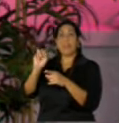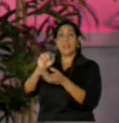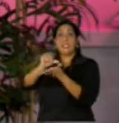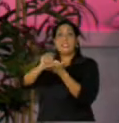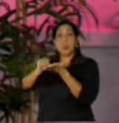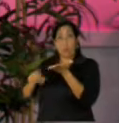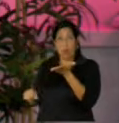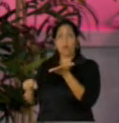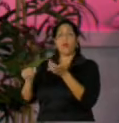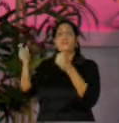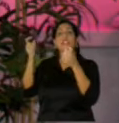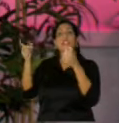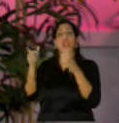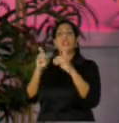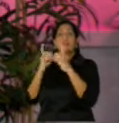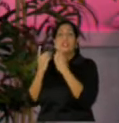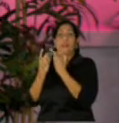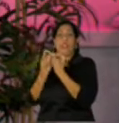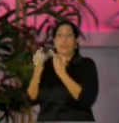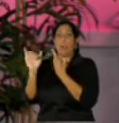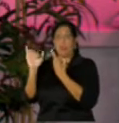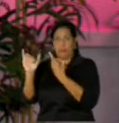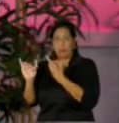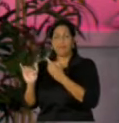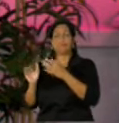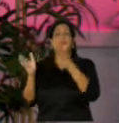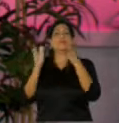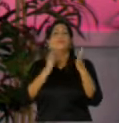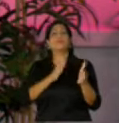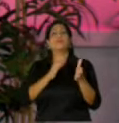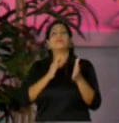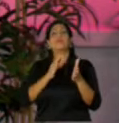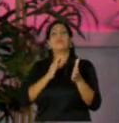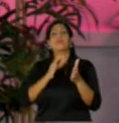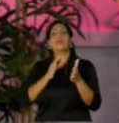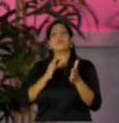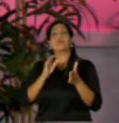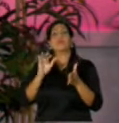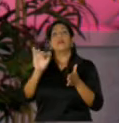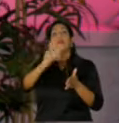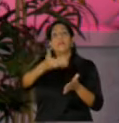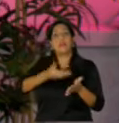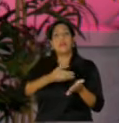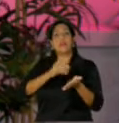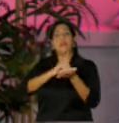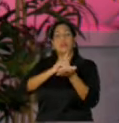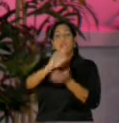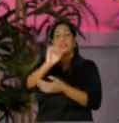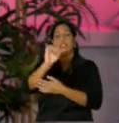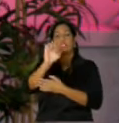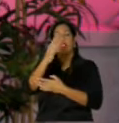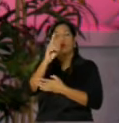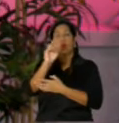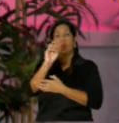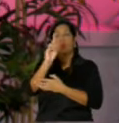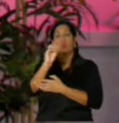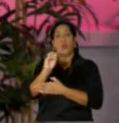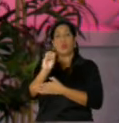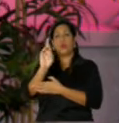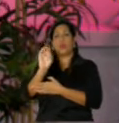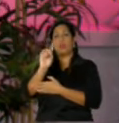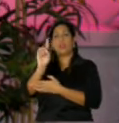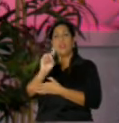director del Departamento de Cirugía de la Escuela de Medicina del Recinto de Ciencias Médicas. Así como el doctor Segundo Rodríguez Ilicini, rector